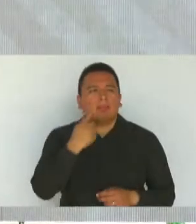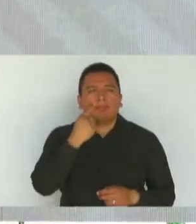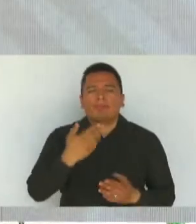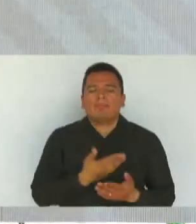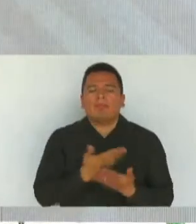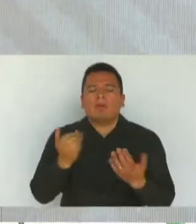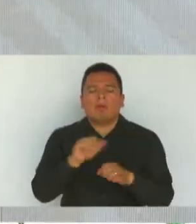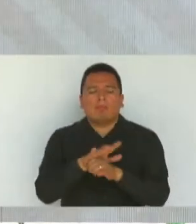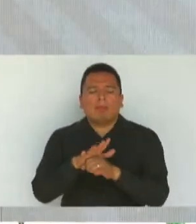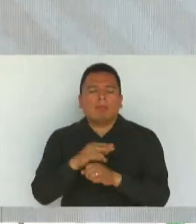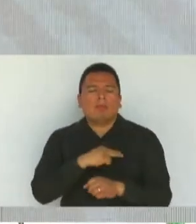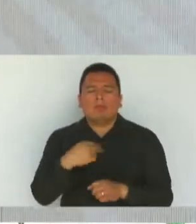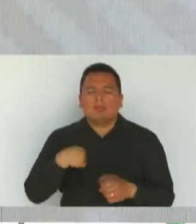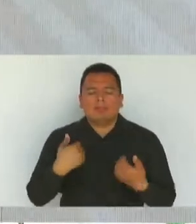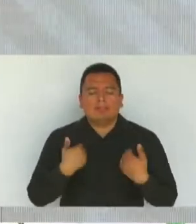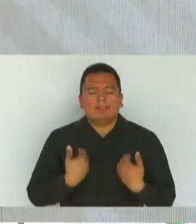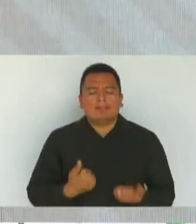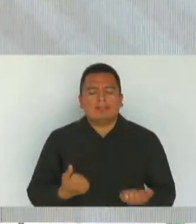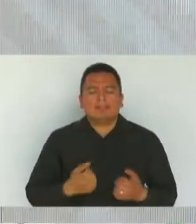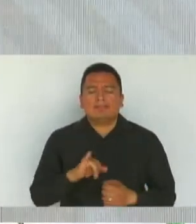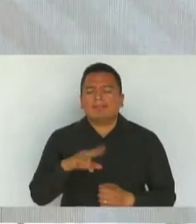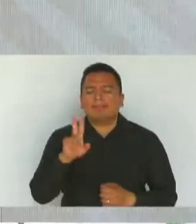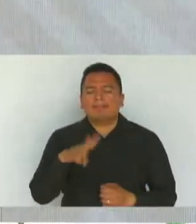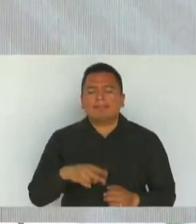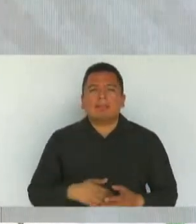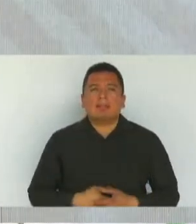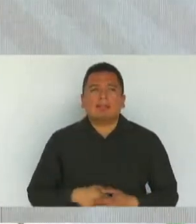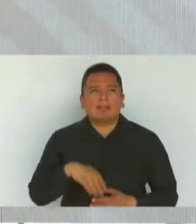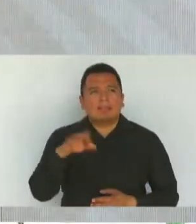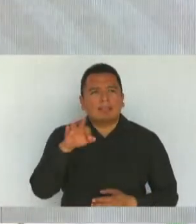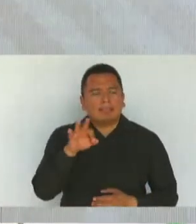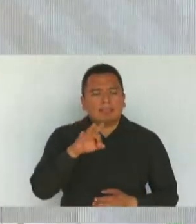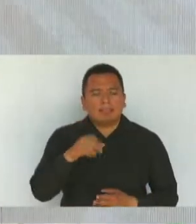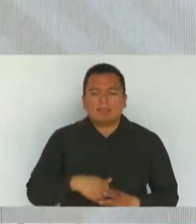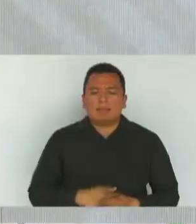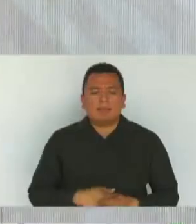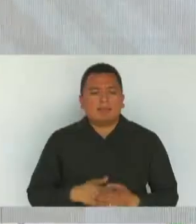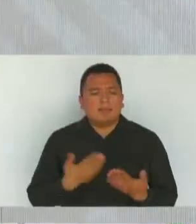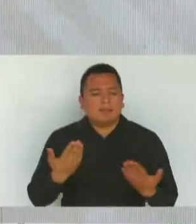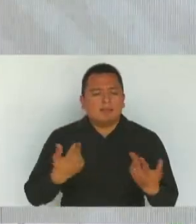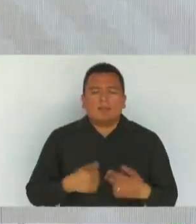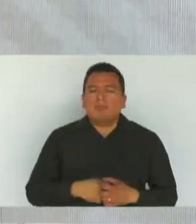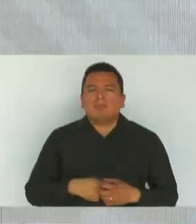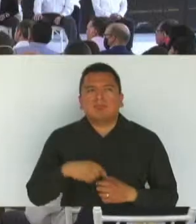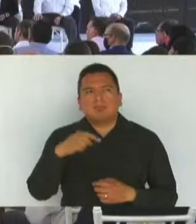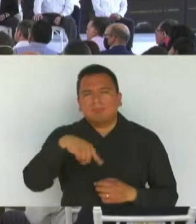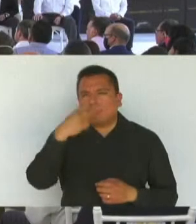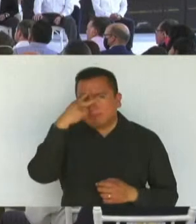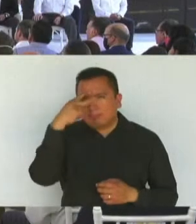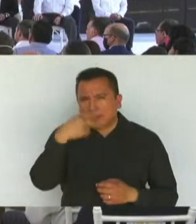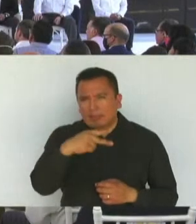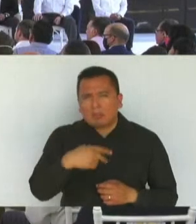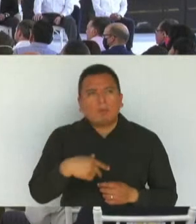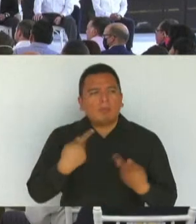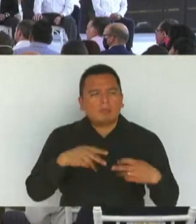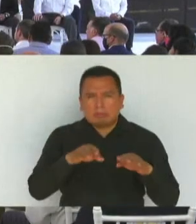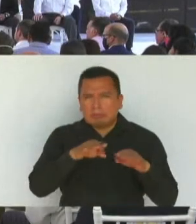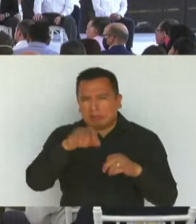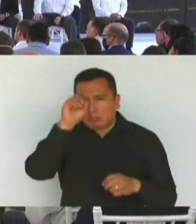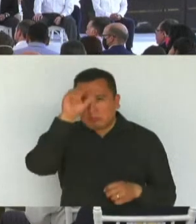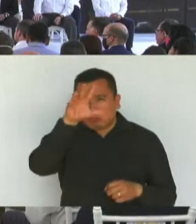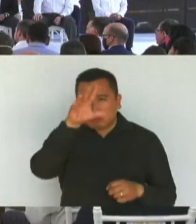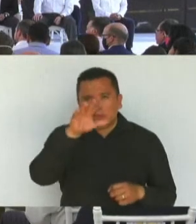nos permite pensar que sí es posible que esos números mundiales en México y el sector minero mexicano